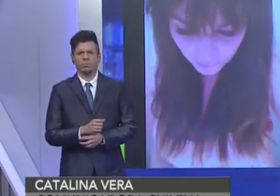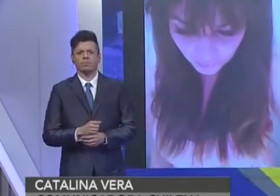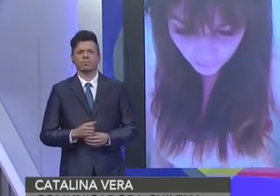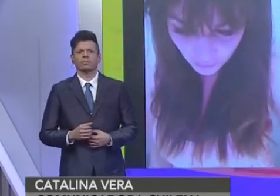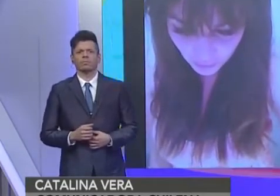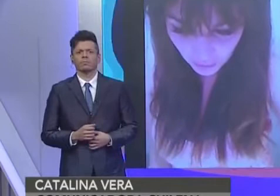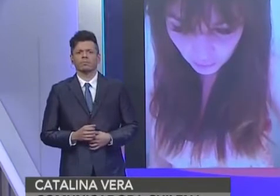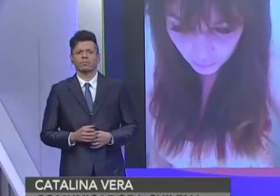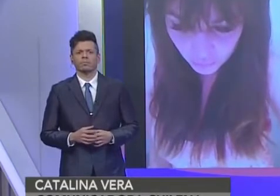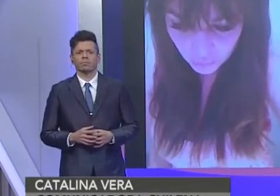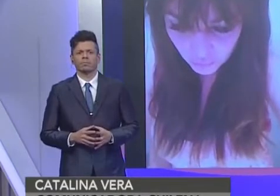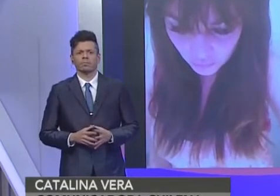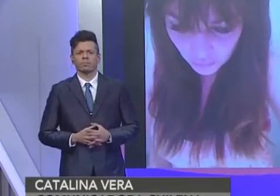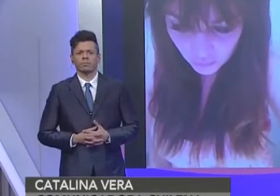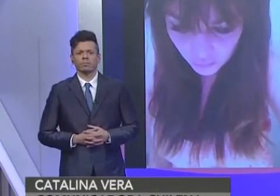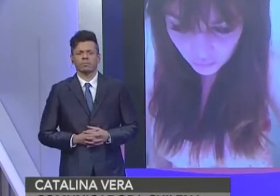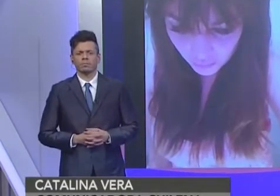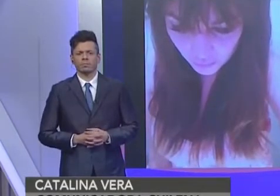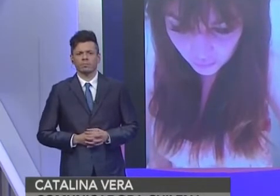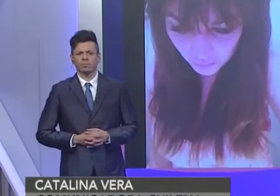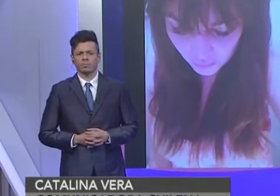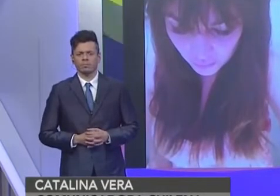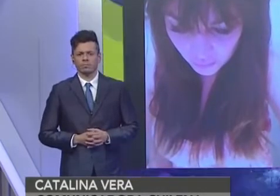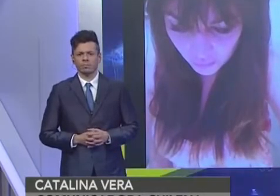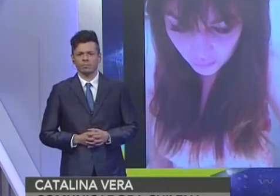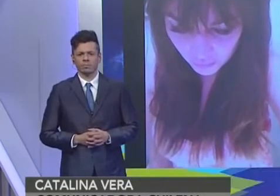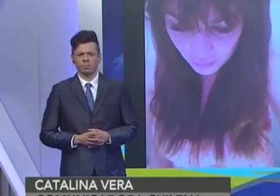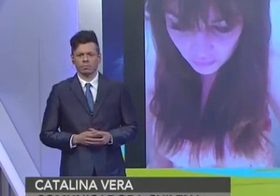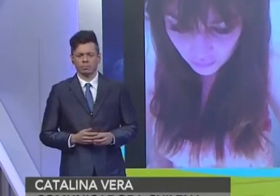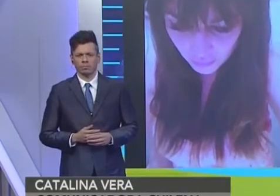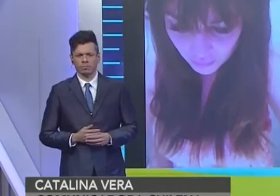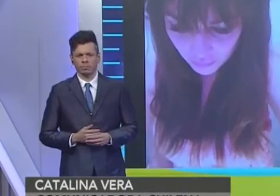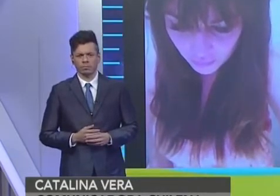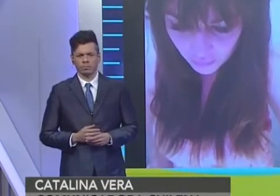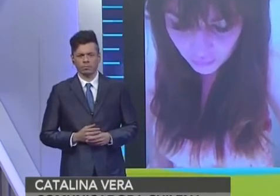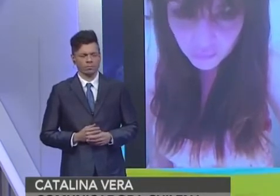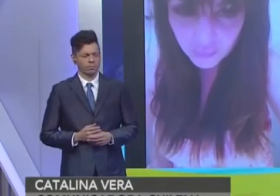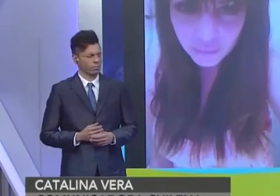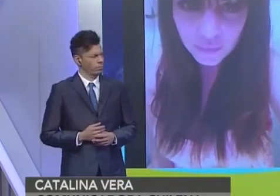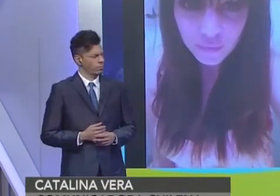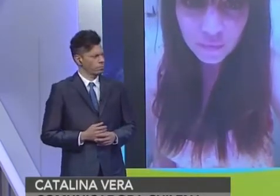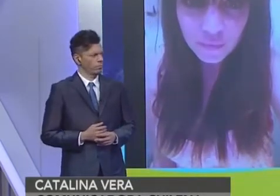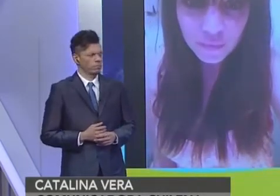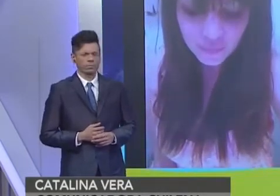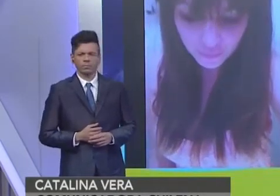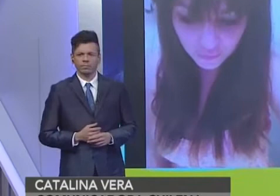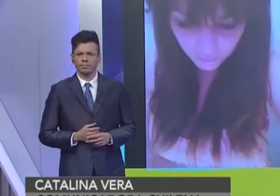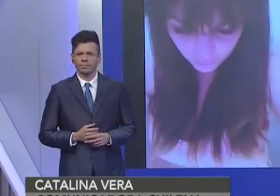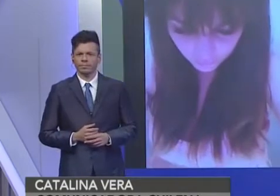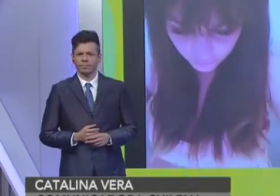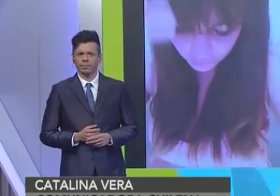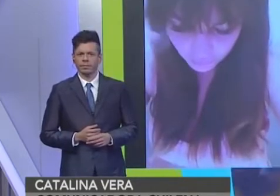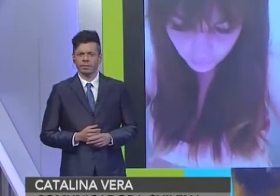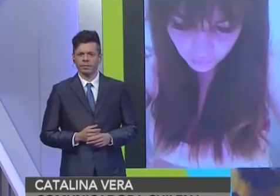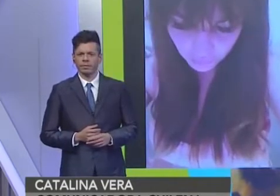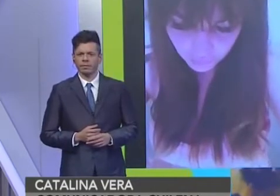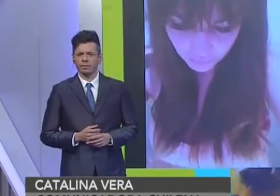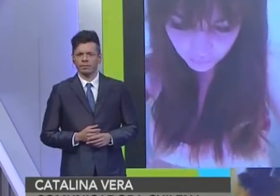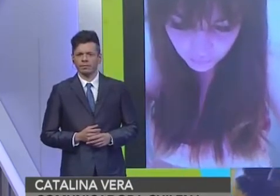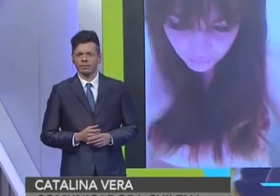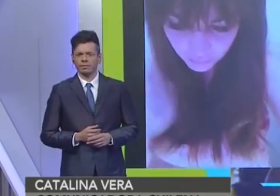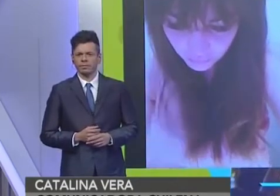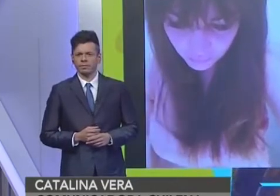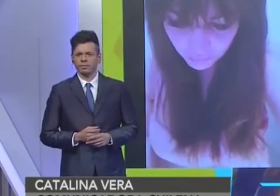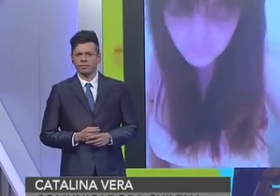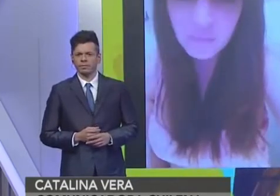puesta ya, Catalina, queremos que nos cuentes eso también, pero lo que nos llama más la atención, la noticia del día en realidad, es la cantidad de